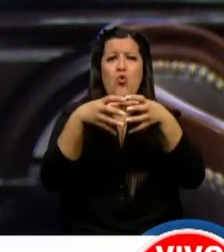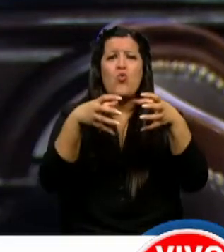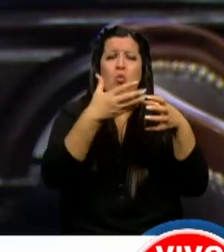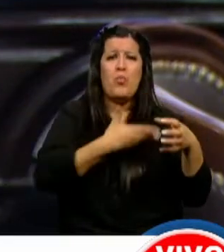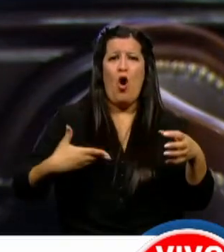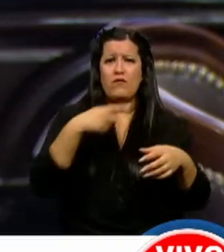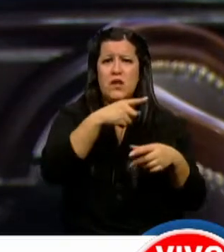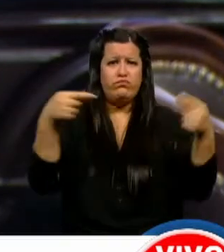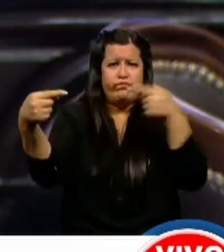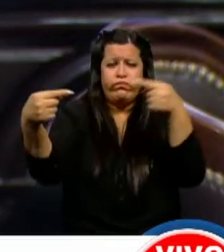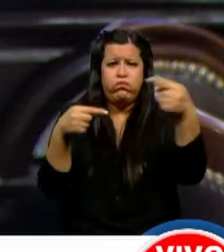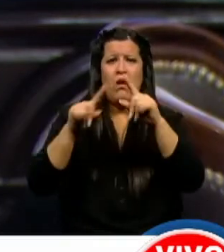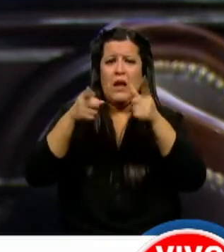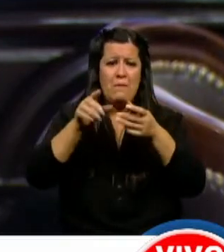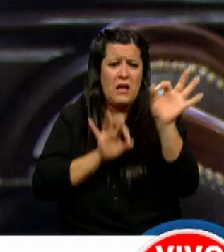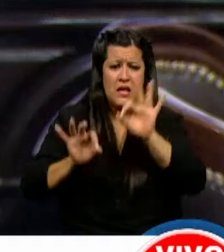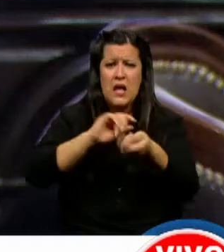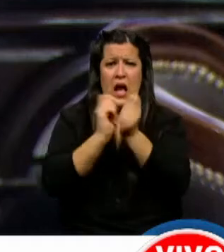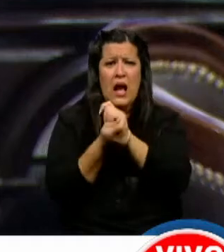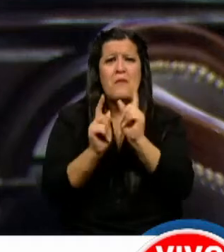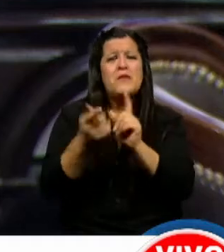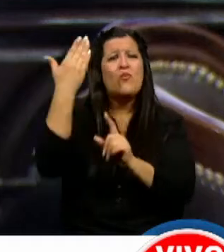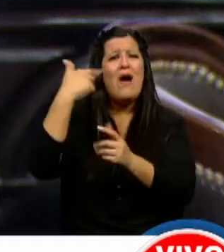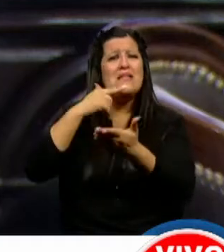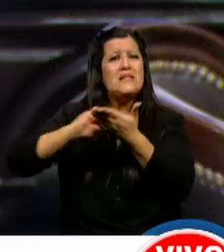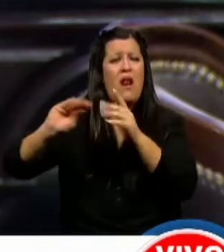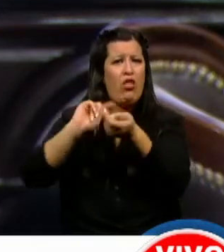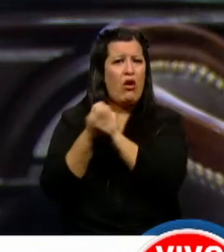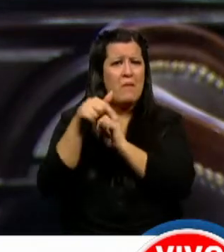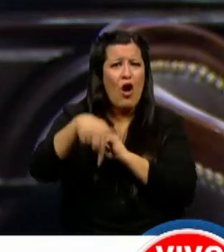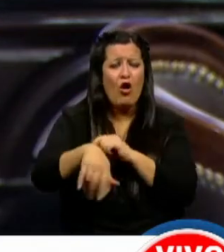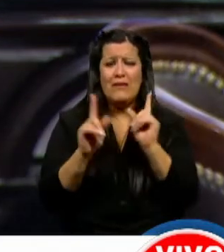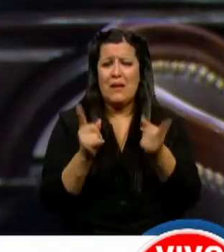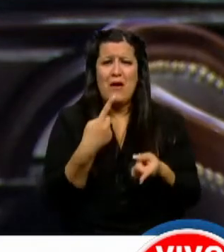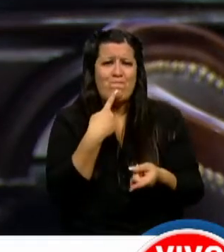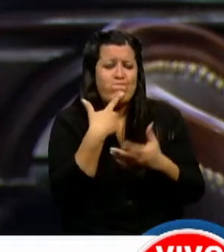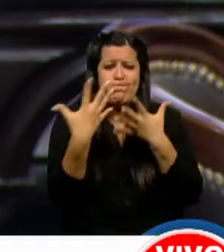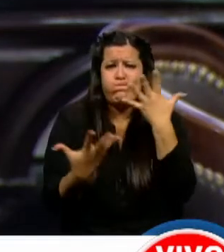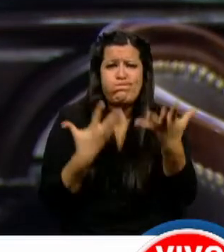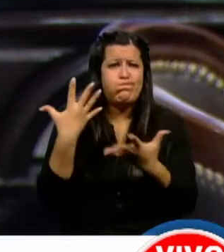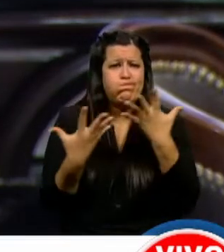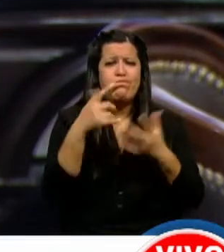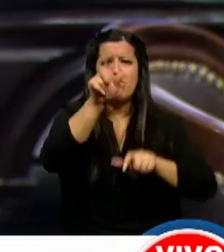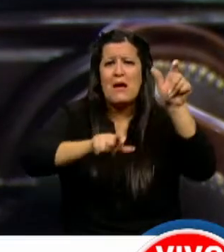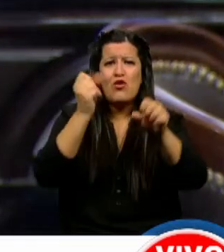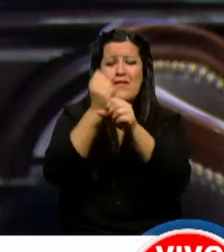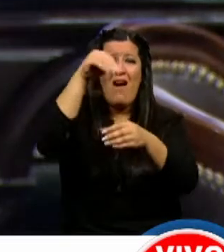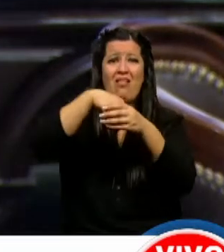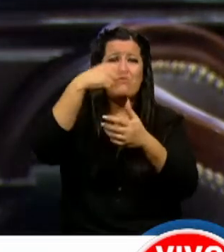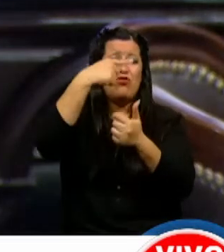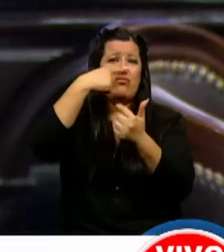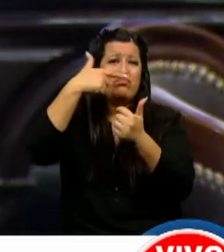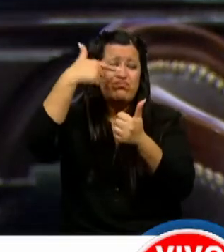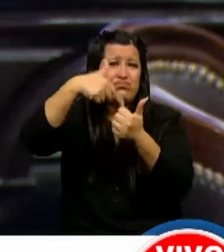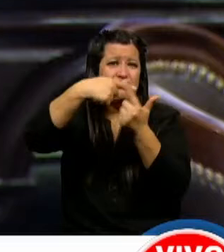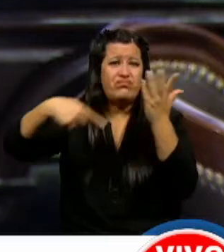idas y vueltas, un cambio de estrategia de lo que habían hecho en el Senado, incertidumbre para el sector, estamos acá por tratar